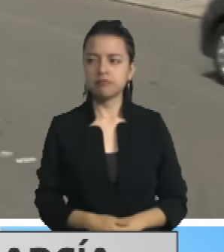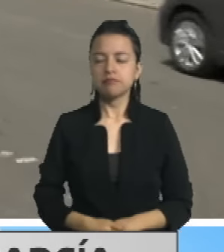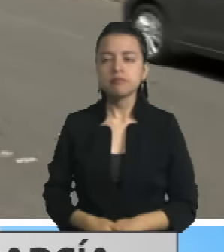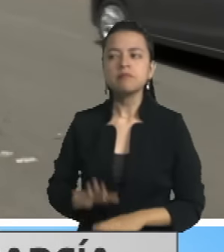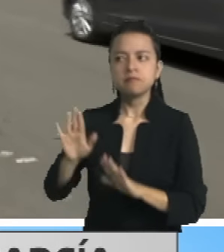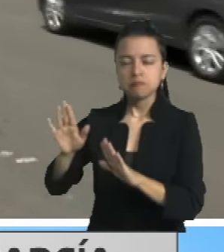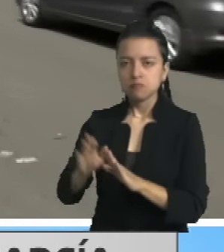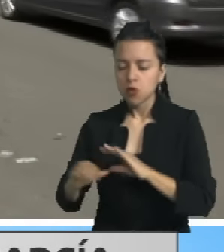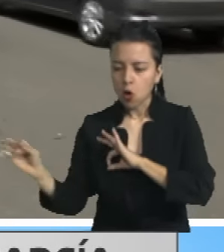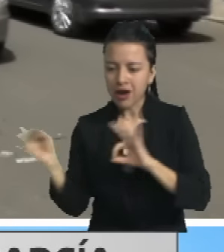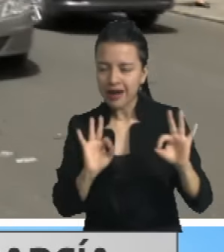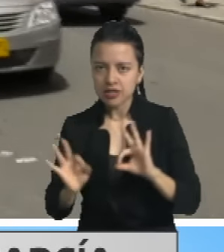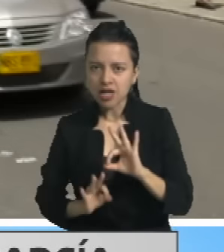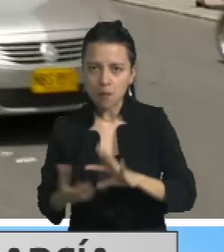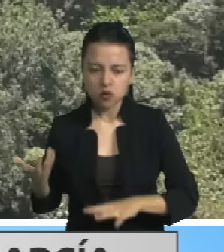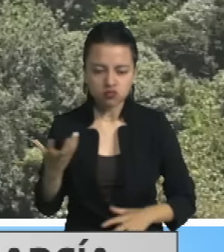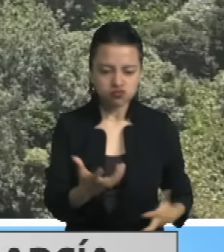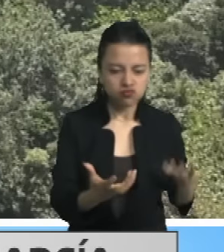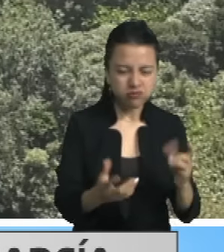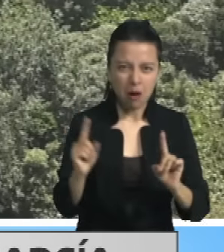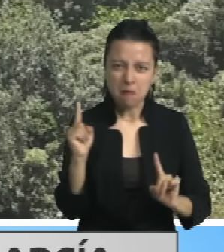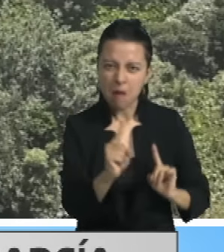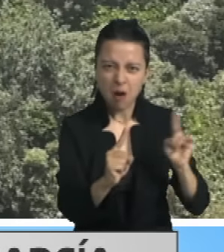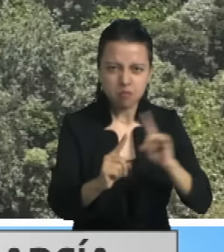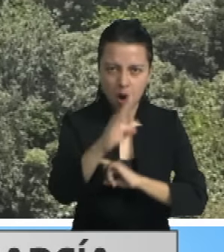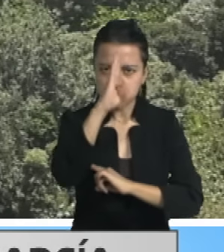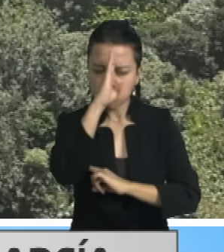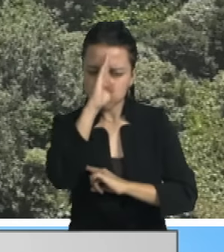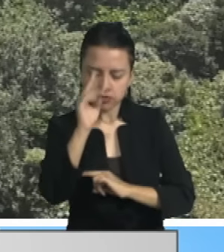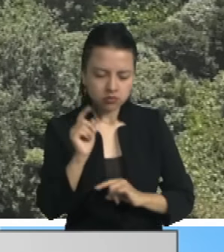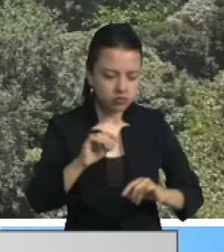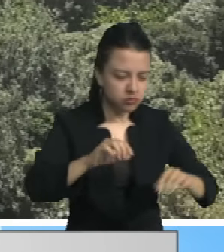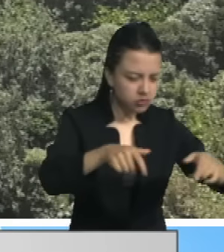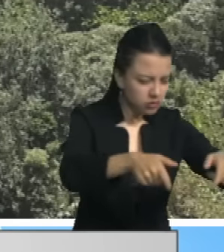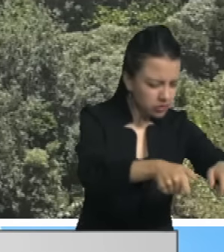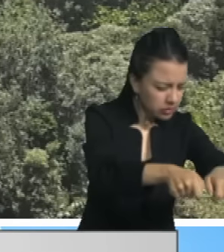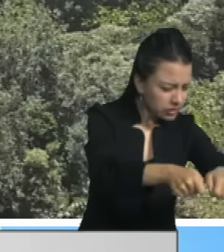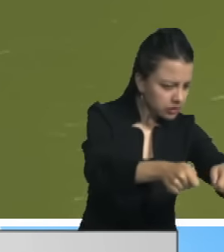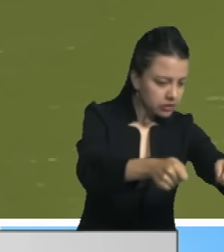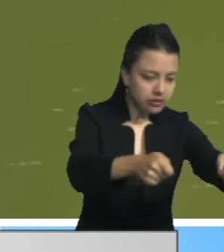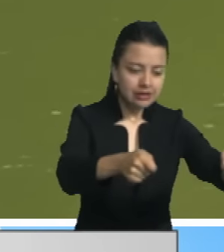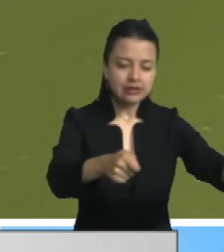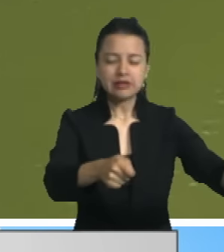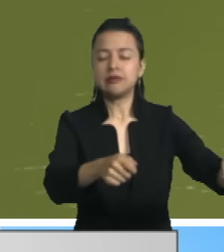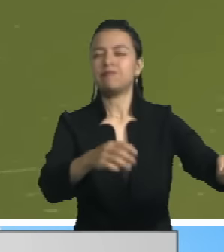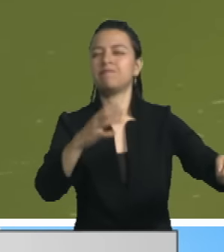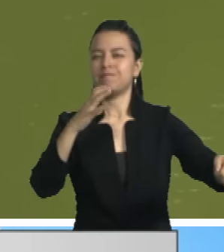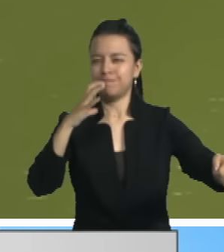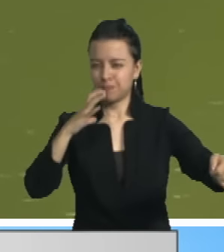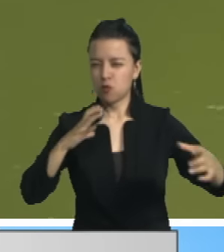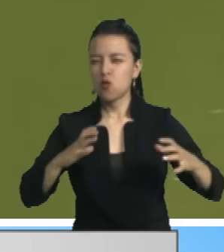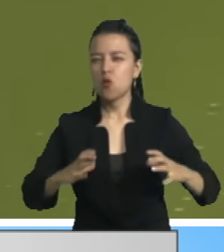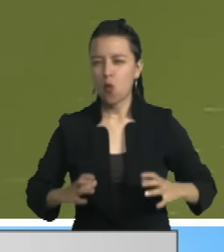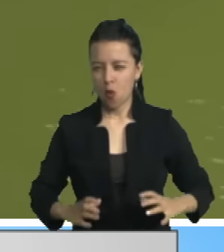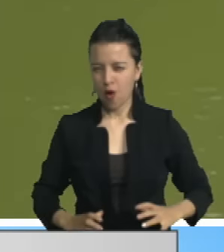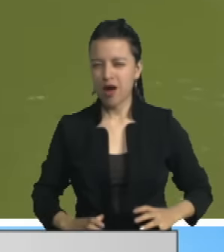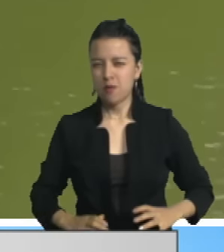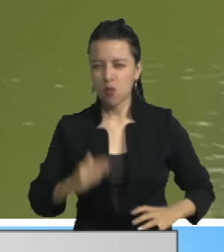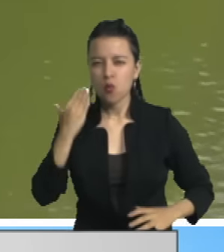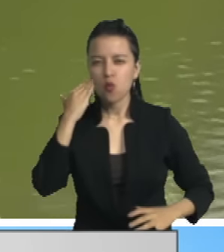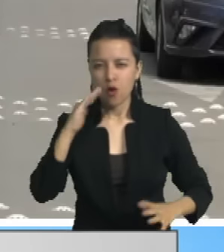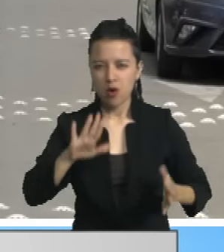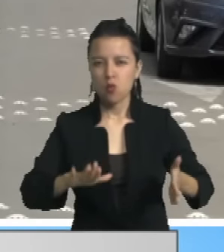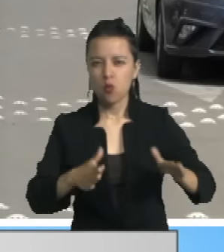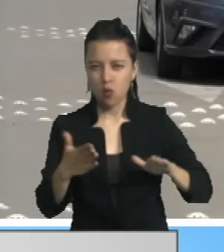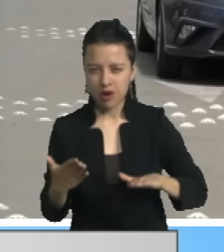la policía Metropolitana de Bogotá llegan de manera inmediata encontrando al interior de la misma el cuerpo sin vida